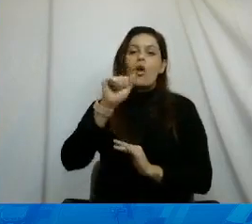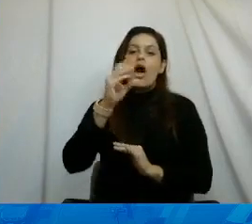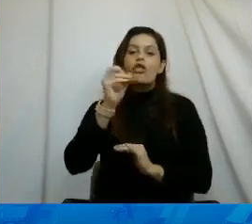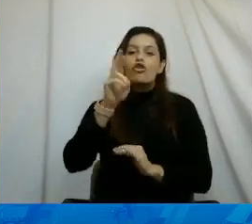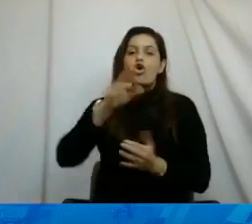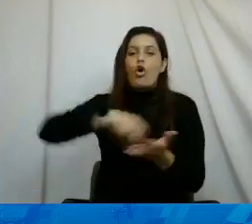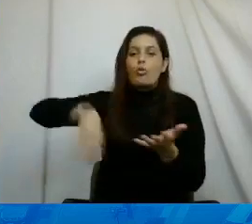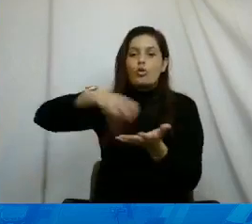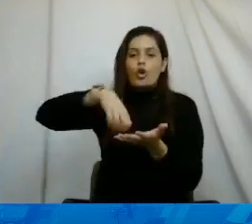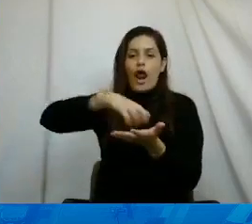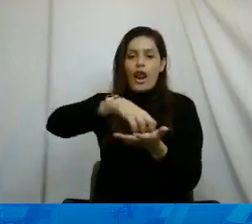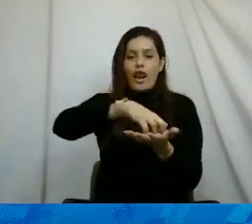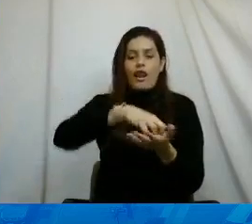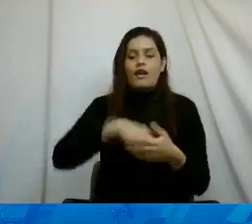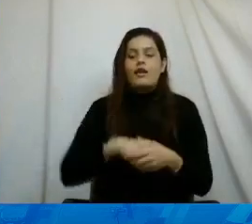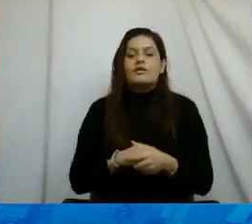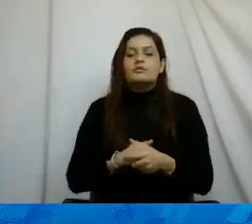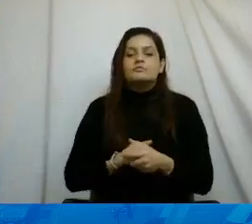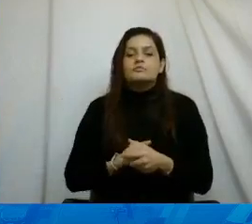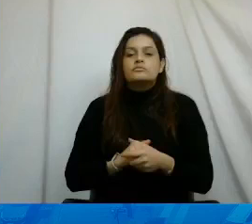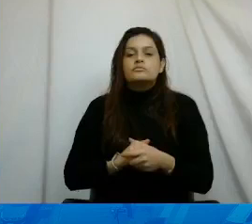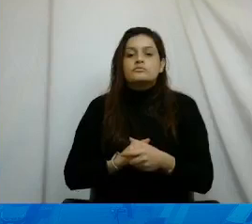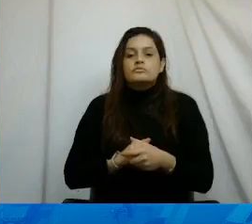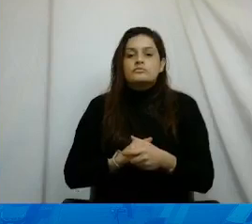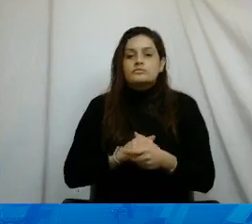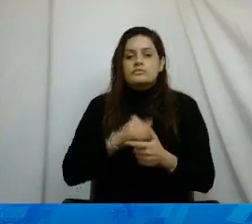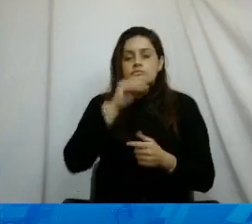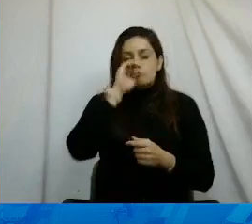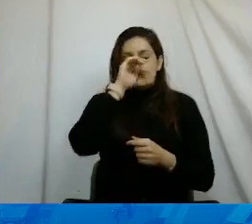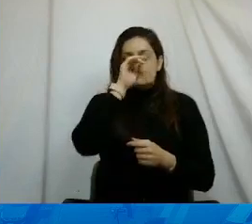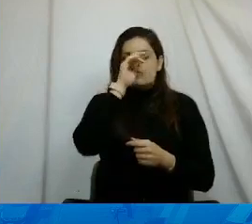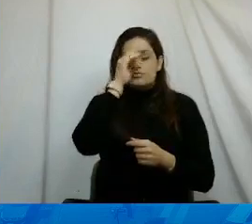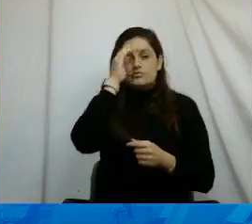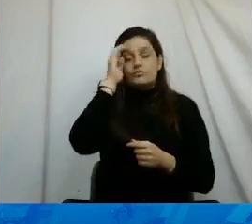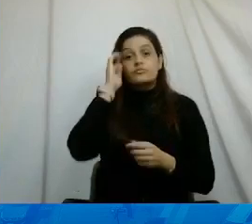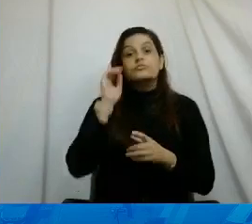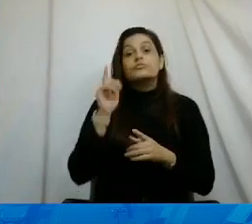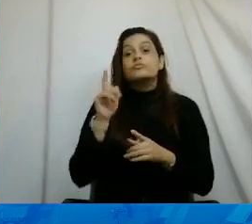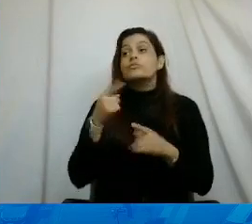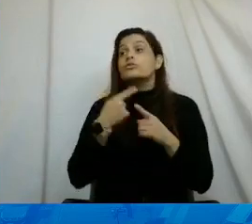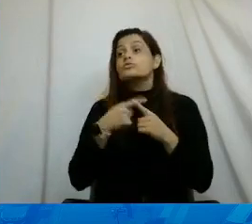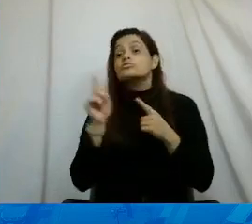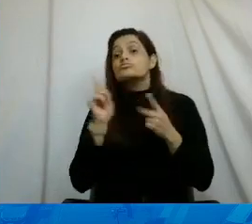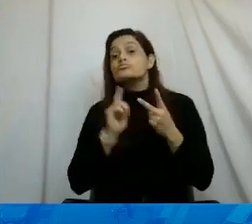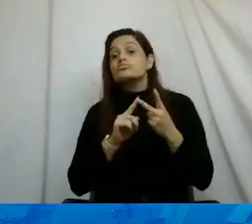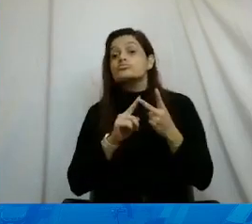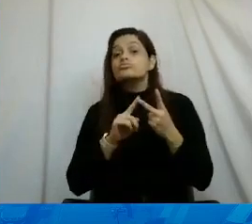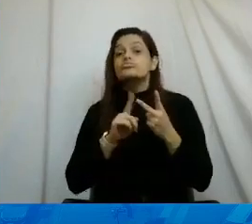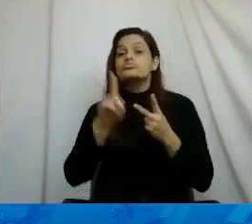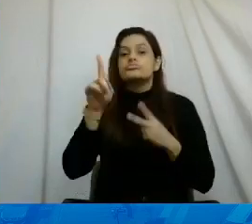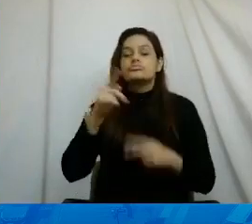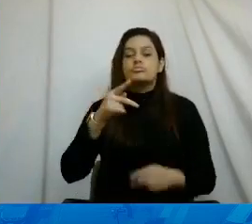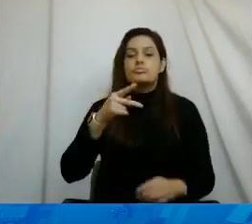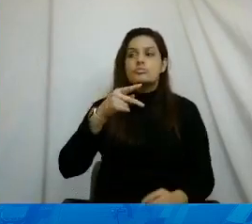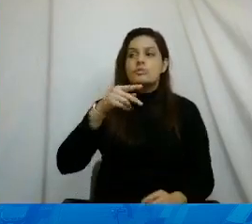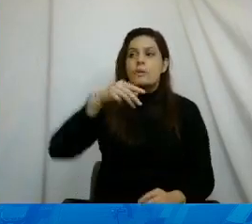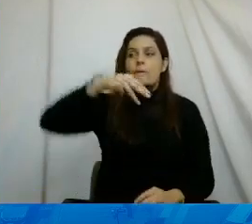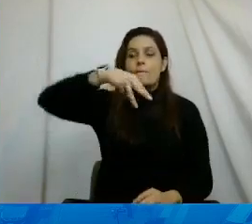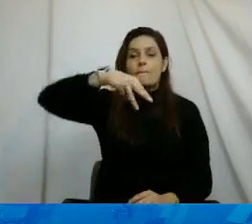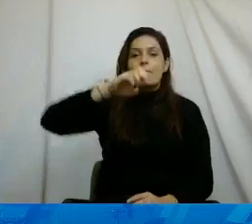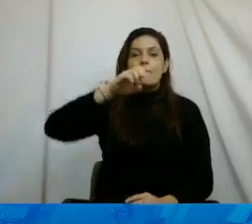Y eso, resumen. Concejales, ¿alguien más va a tomar la palabra? Concejal Mendoza.